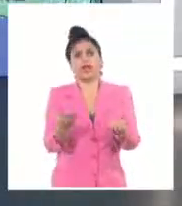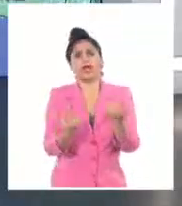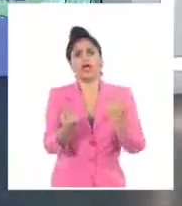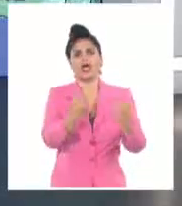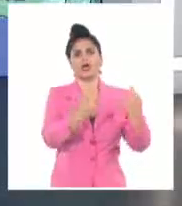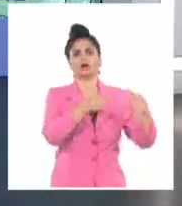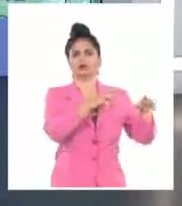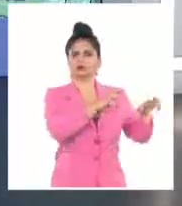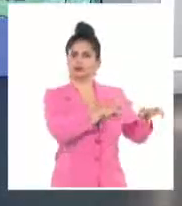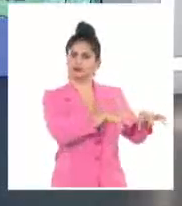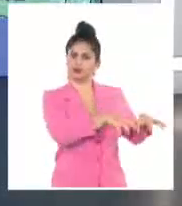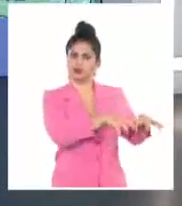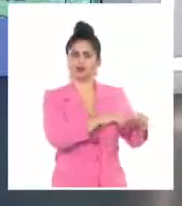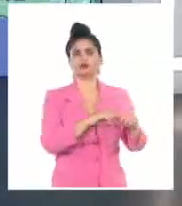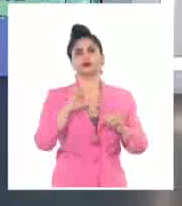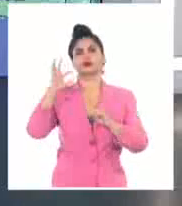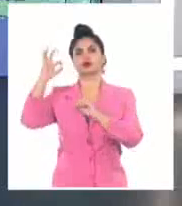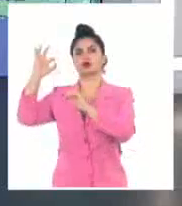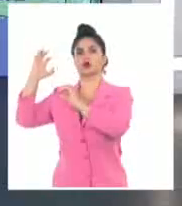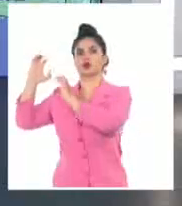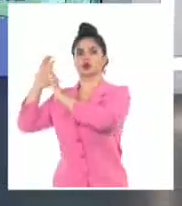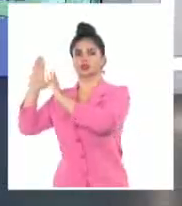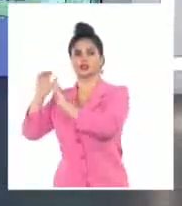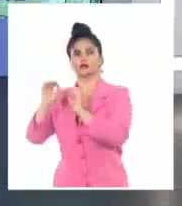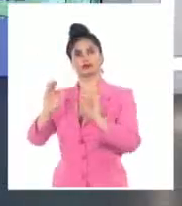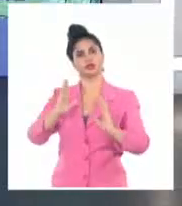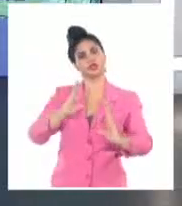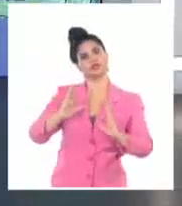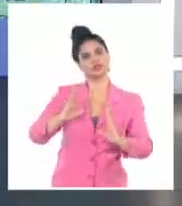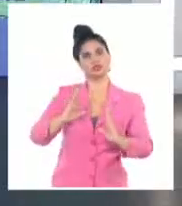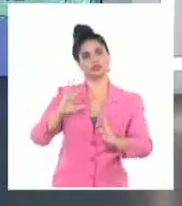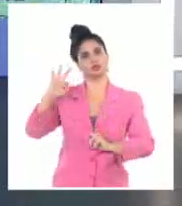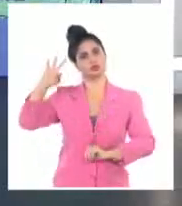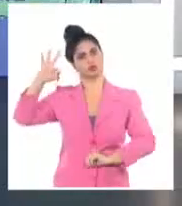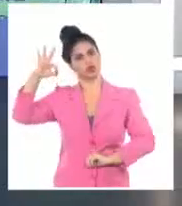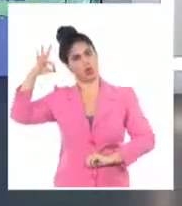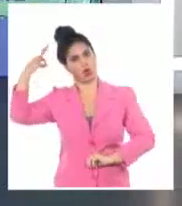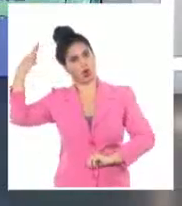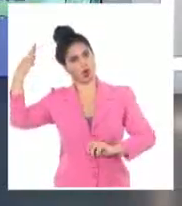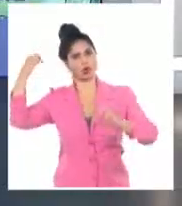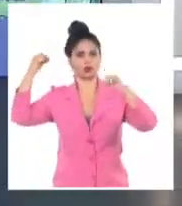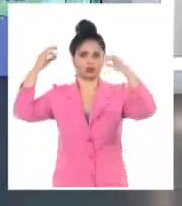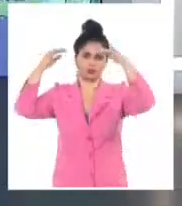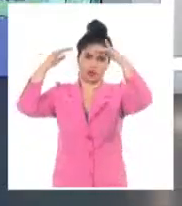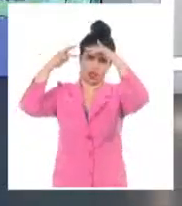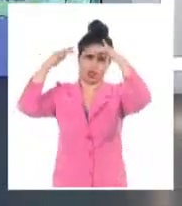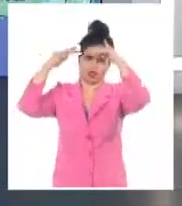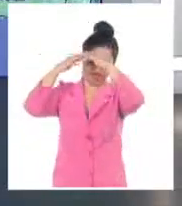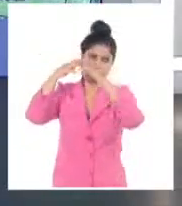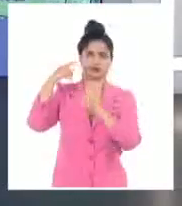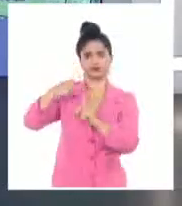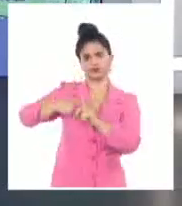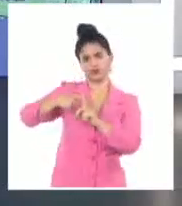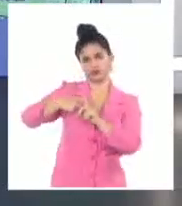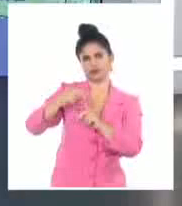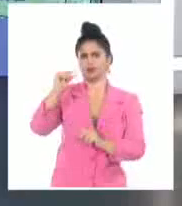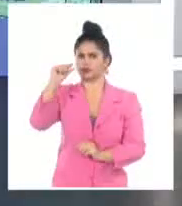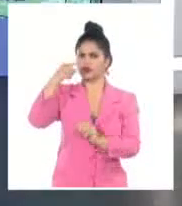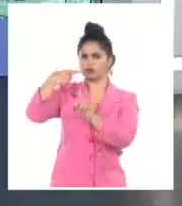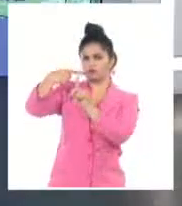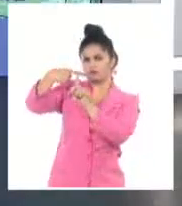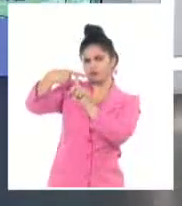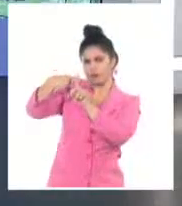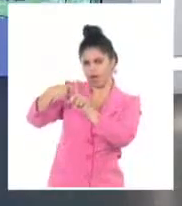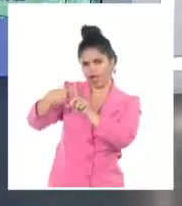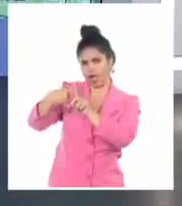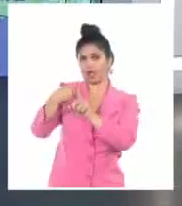tanto, en el occidente y centro, la influencia de las altas presiones migratorias con una masa de aire mucho más estable y con temperaturas más bajas limitará para hoy